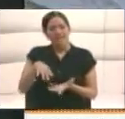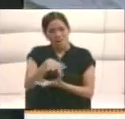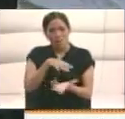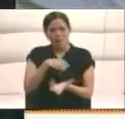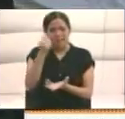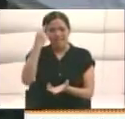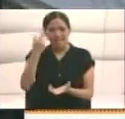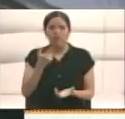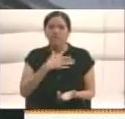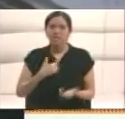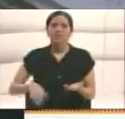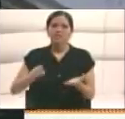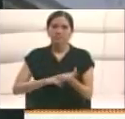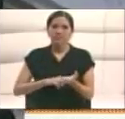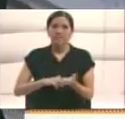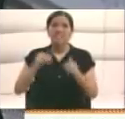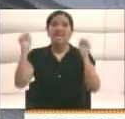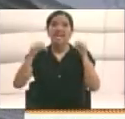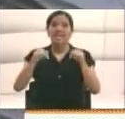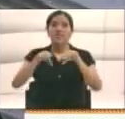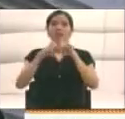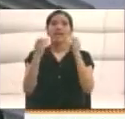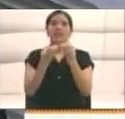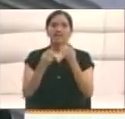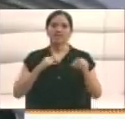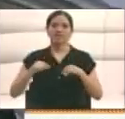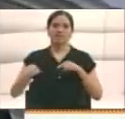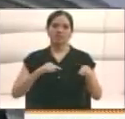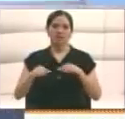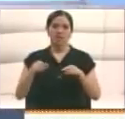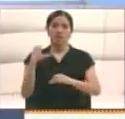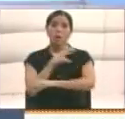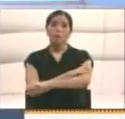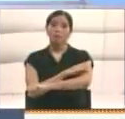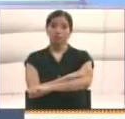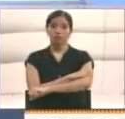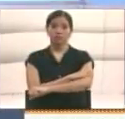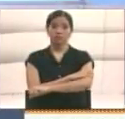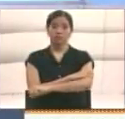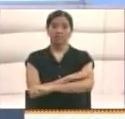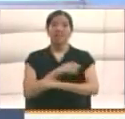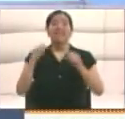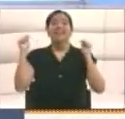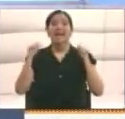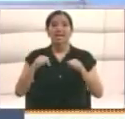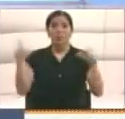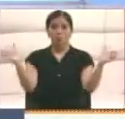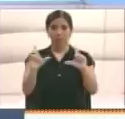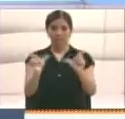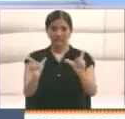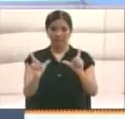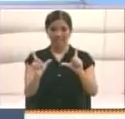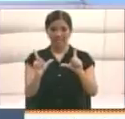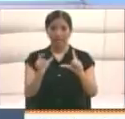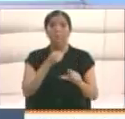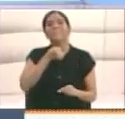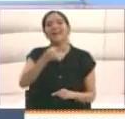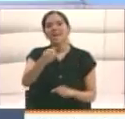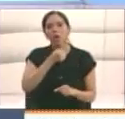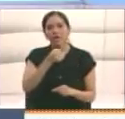en esto, que aquí hubo una clase dirigente de oposición y aquí hubo medios de comunicación,